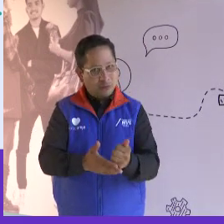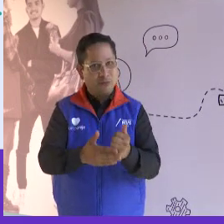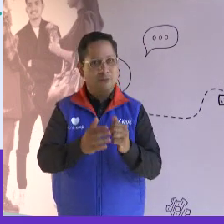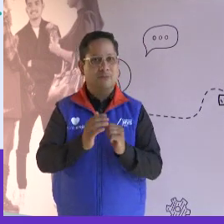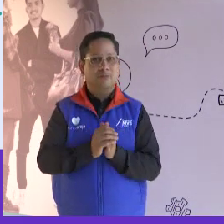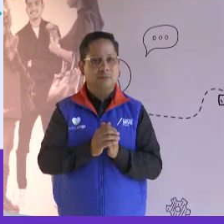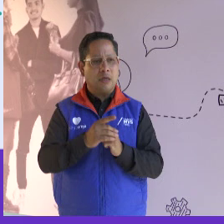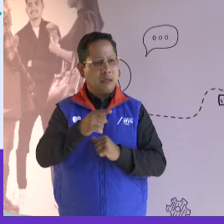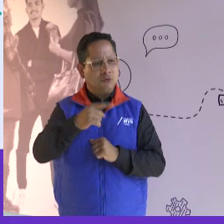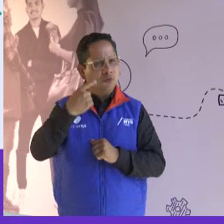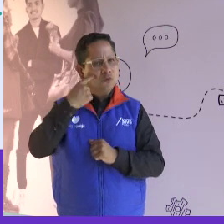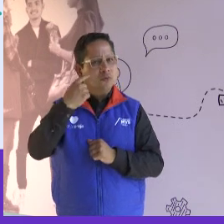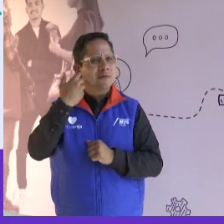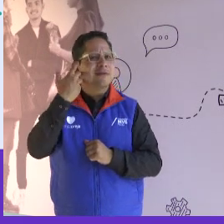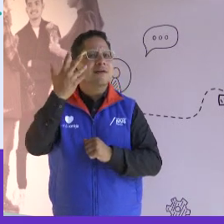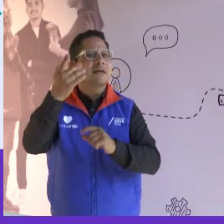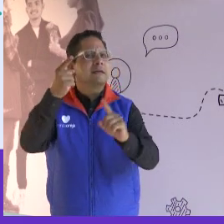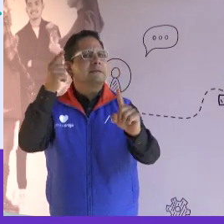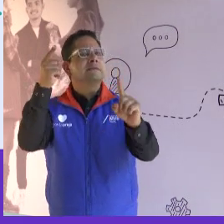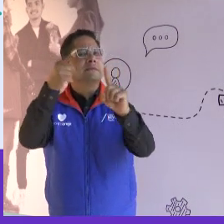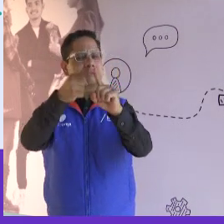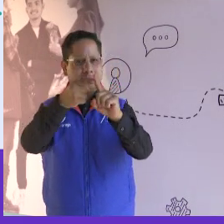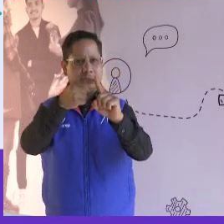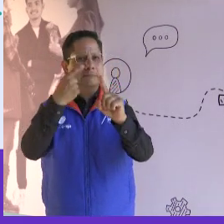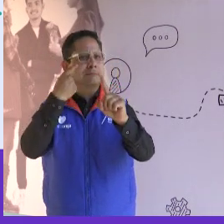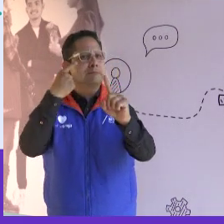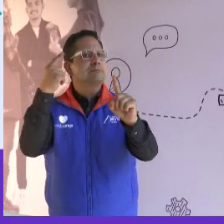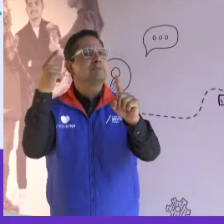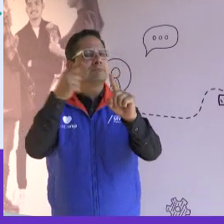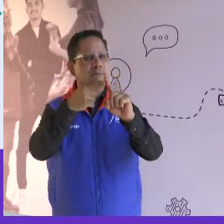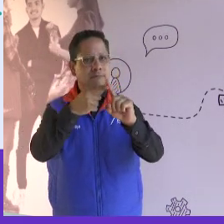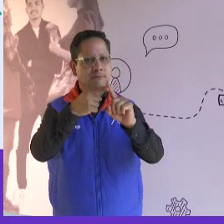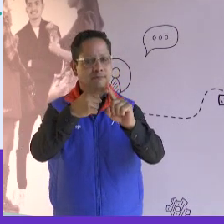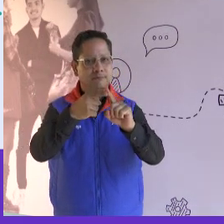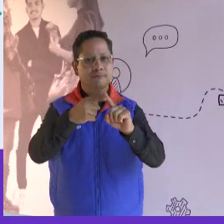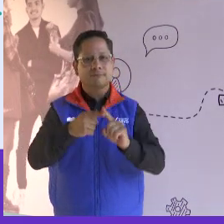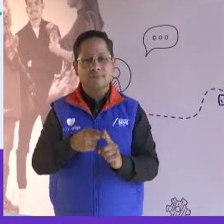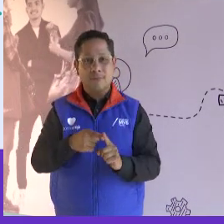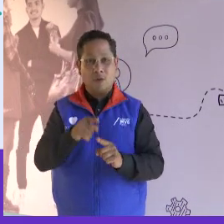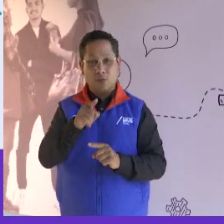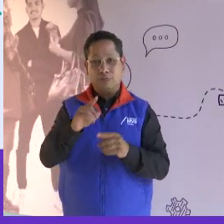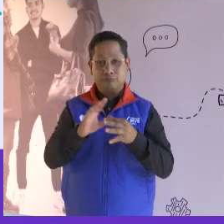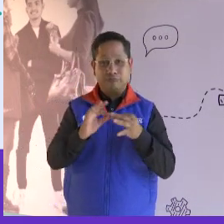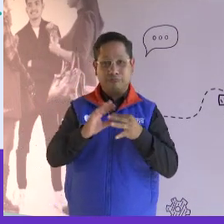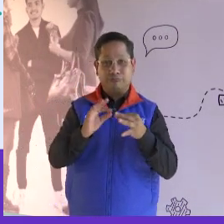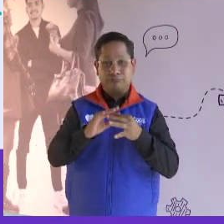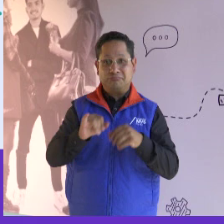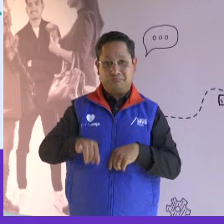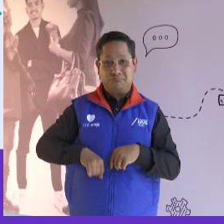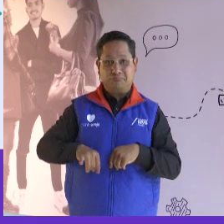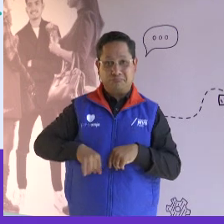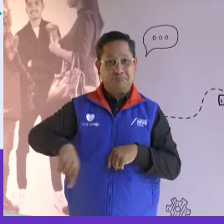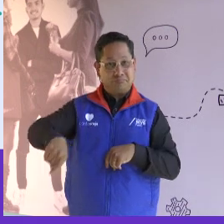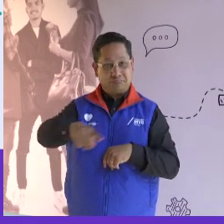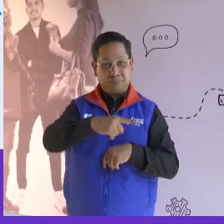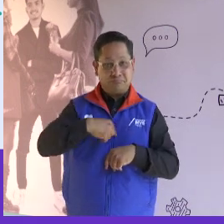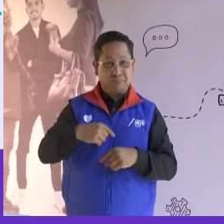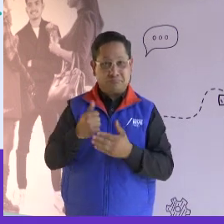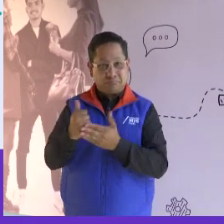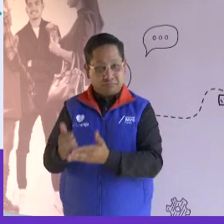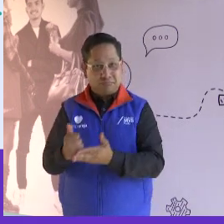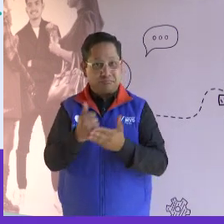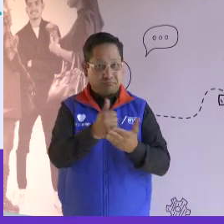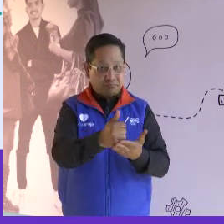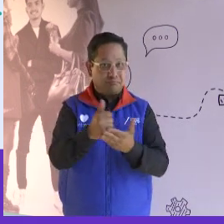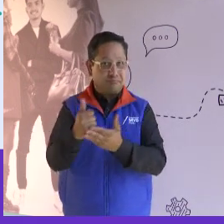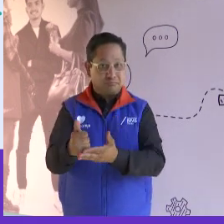común y qué queremos lograr. Has comentado algo muy interesante de los donantes, que pueden ser propiciar la colaboración de manera